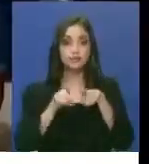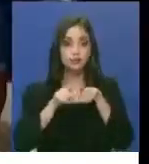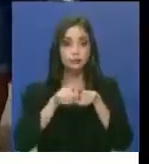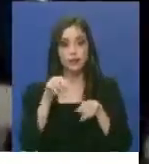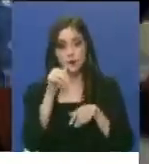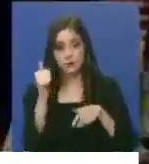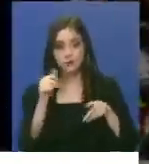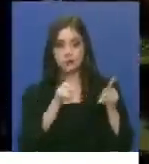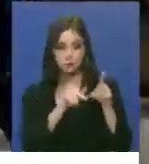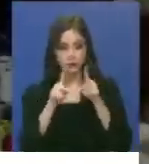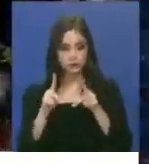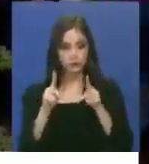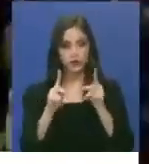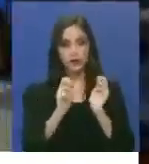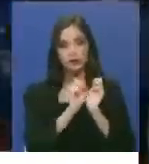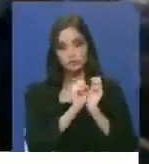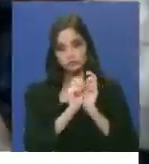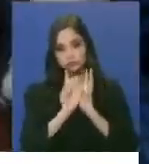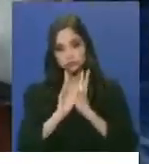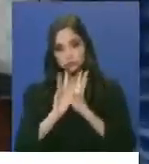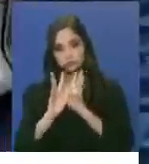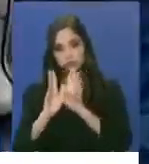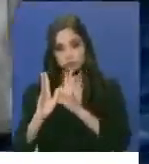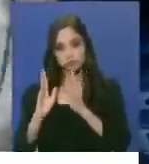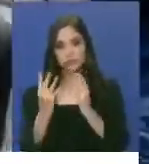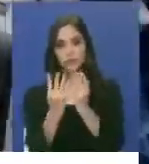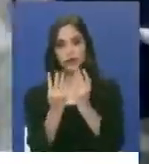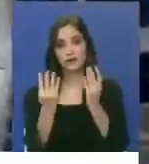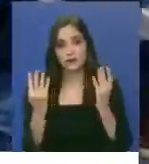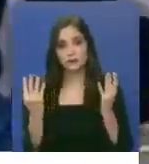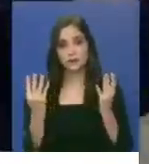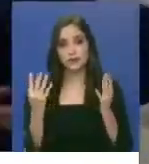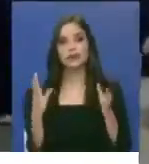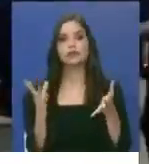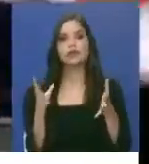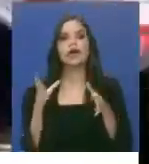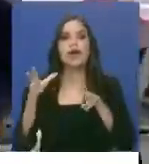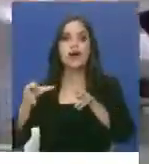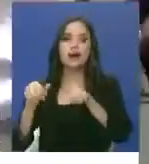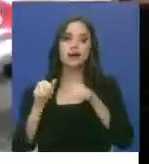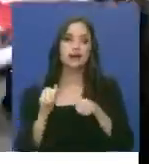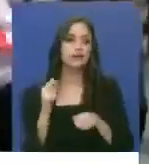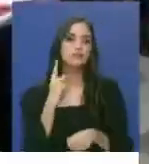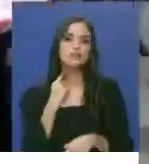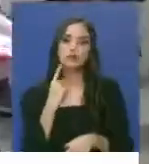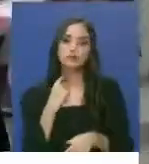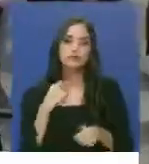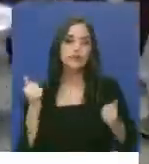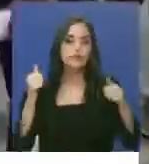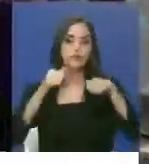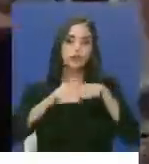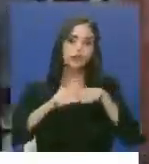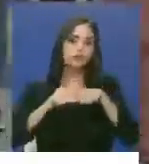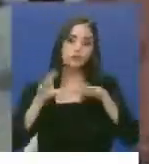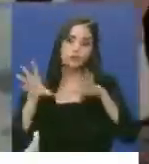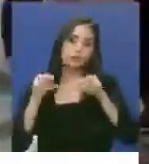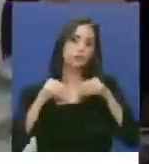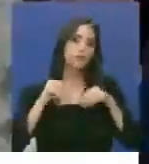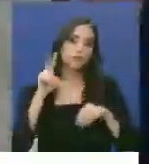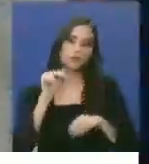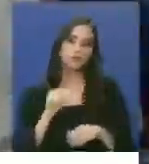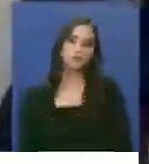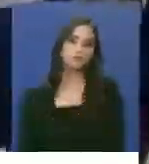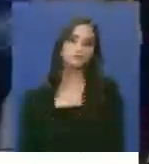se trata de personas de la comunidad que pertenecen a la coalición, quienes se han tomado y que no le ha gustado el acuerdo que ayer se logró con el presidente de la